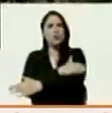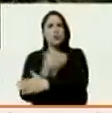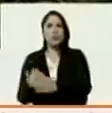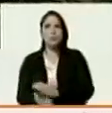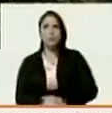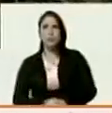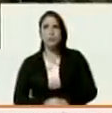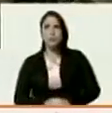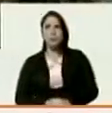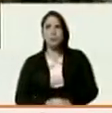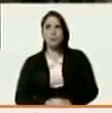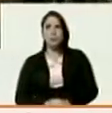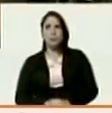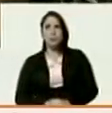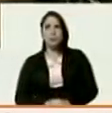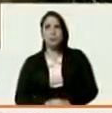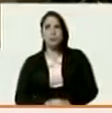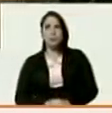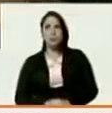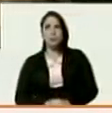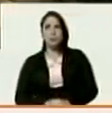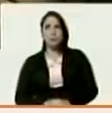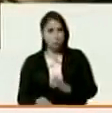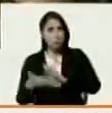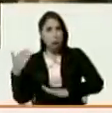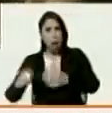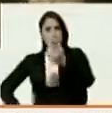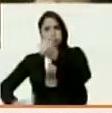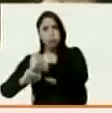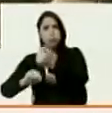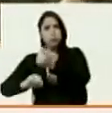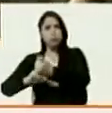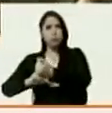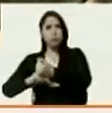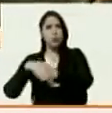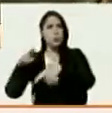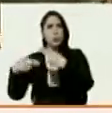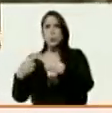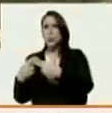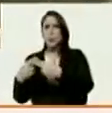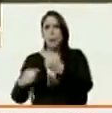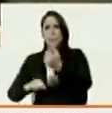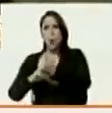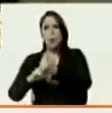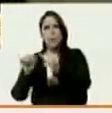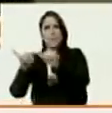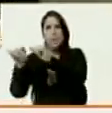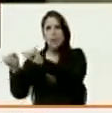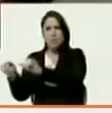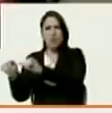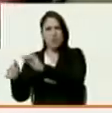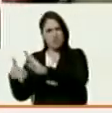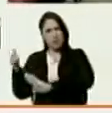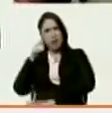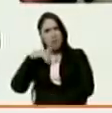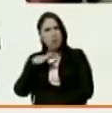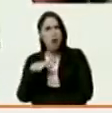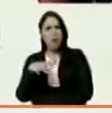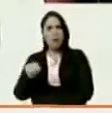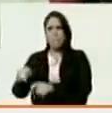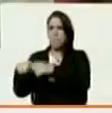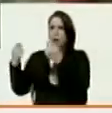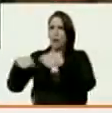¿Dónde están? ¿Por qué no salen a apoyarlo? Ni siquiera se apoyan entre ellos mismos. Va a salir el pueblo, divididos